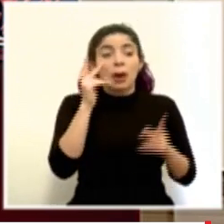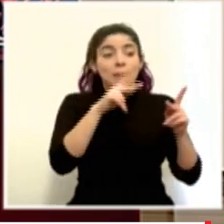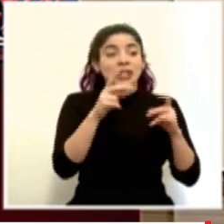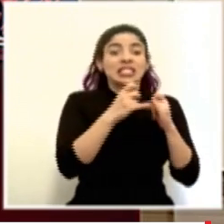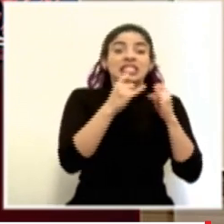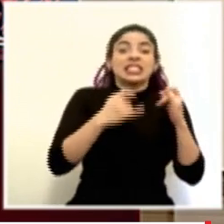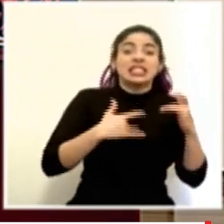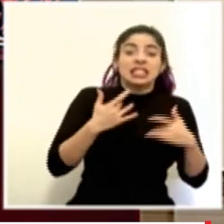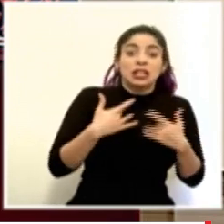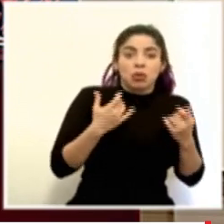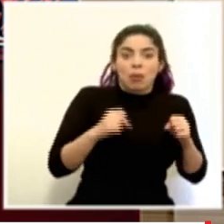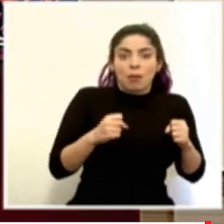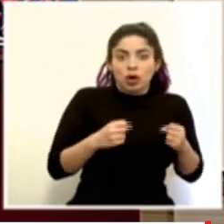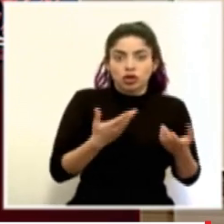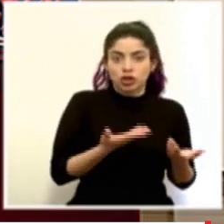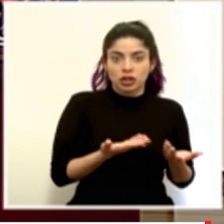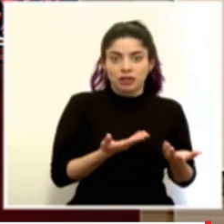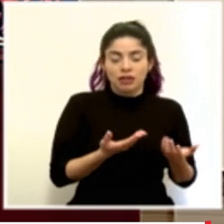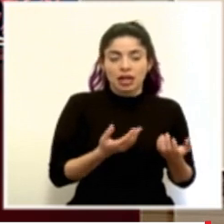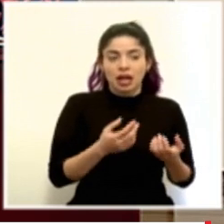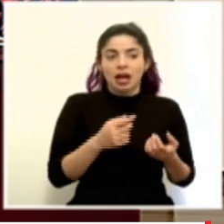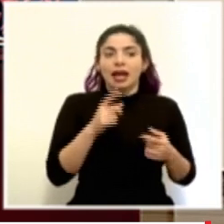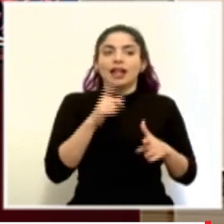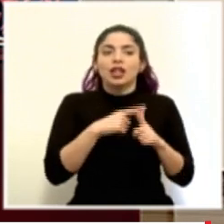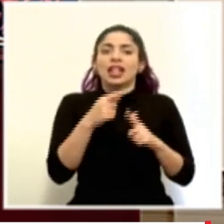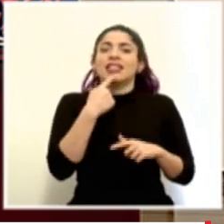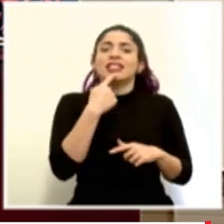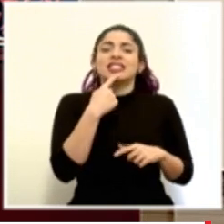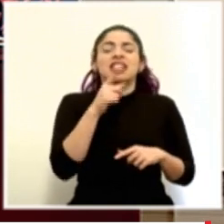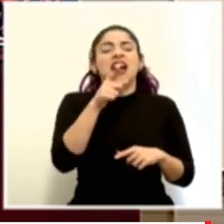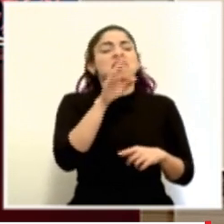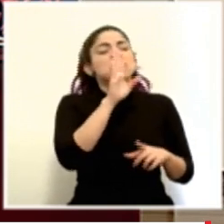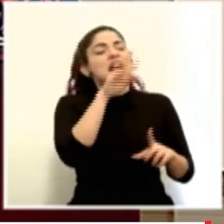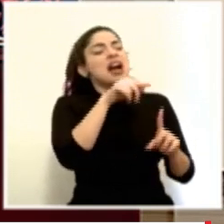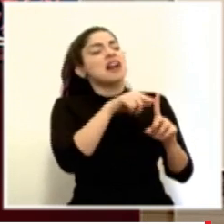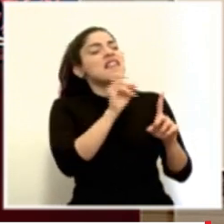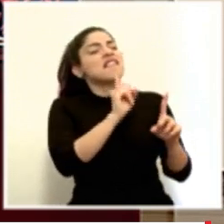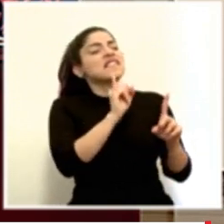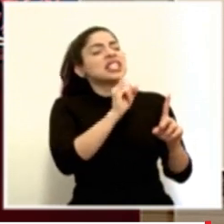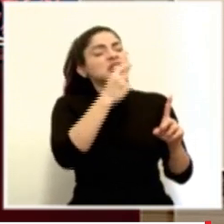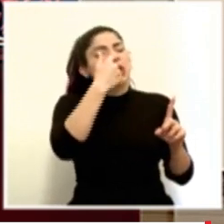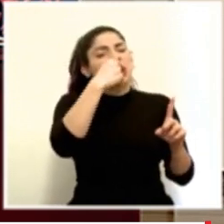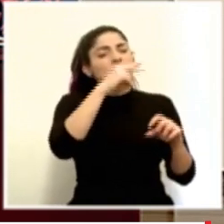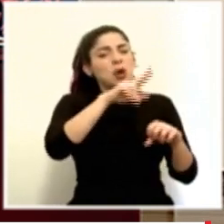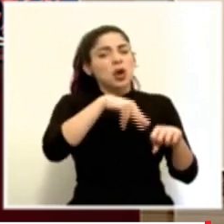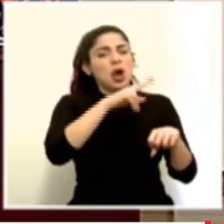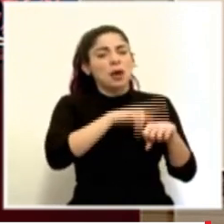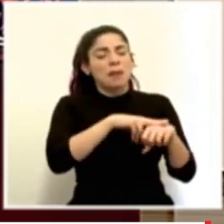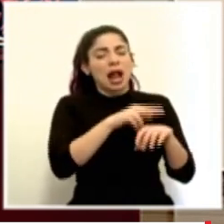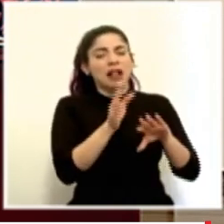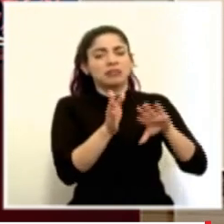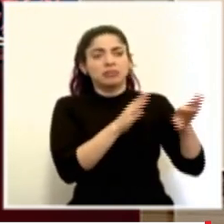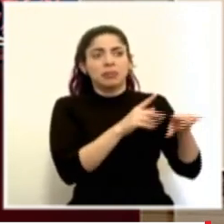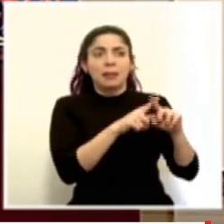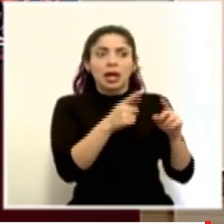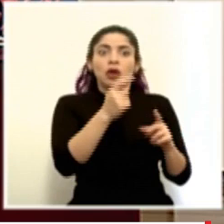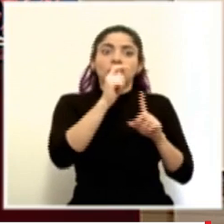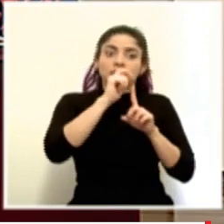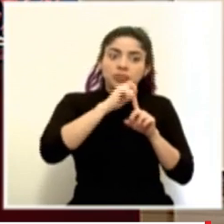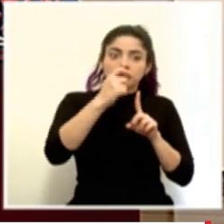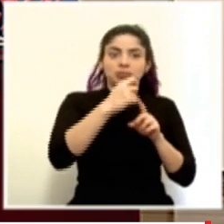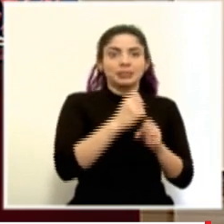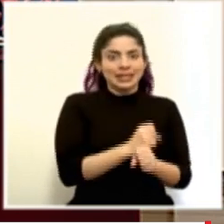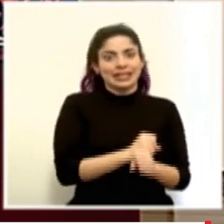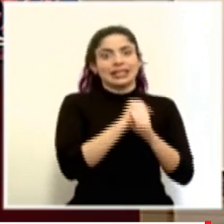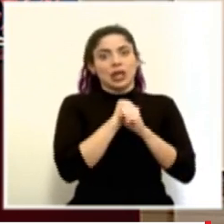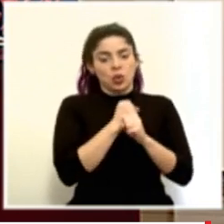asintomáticos, sino simplemente indicar que es una infección o una gripe normal y no salir con las dudas realizando el